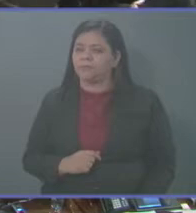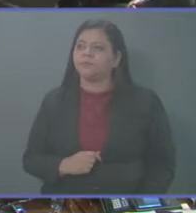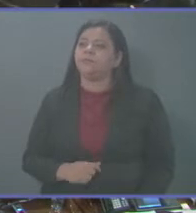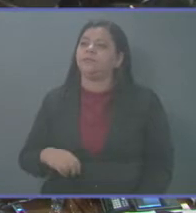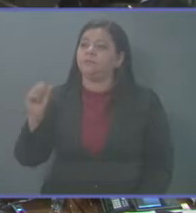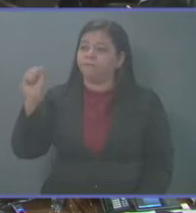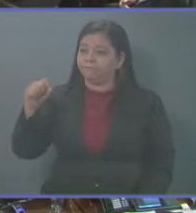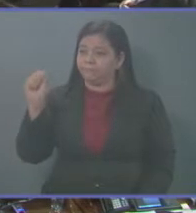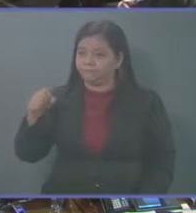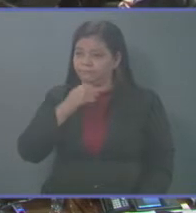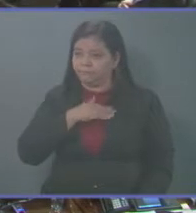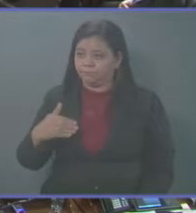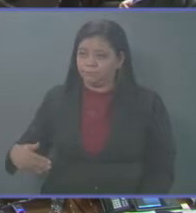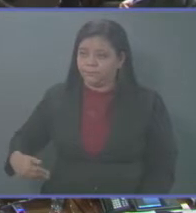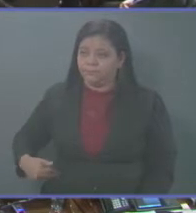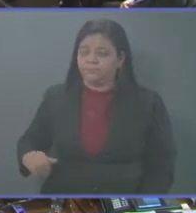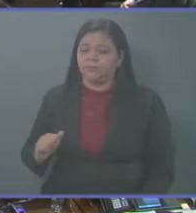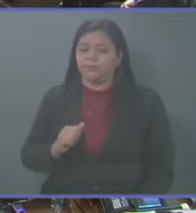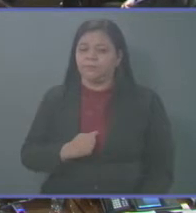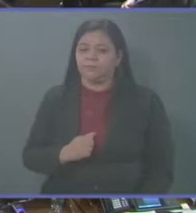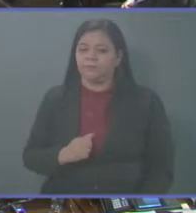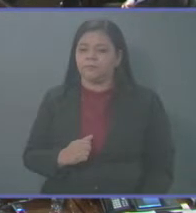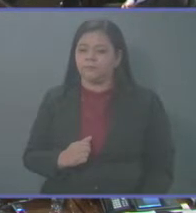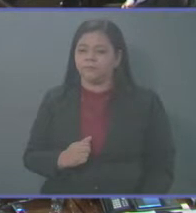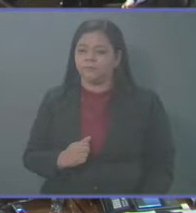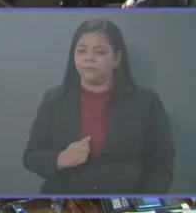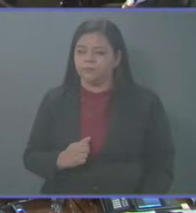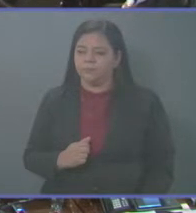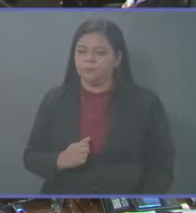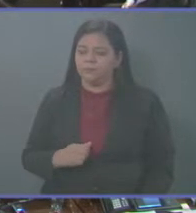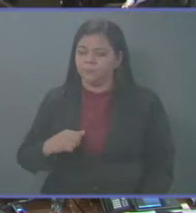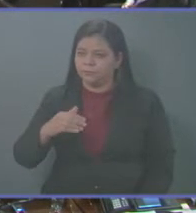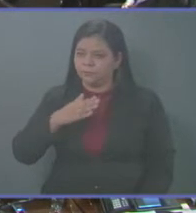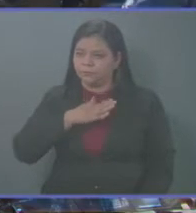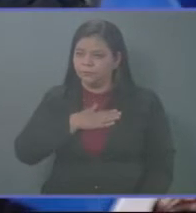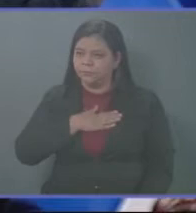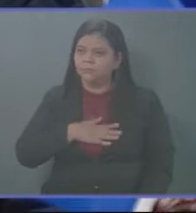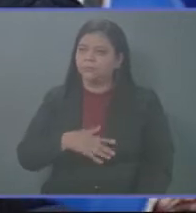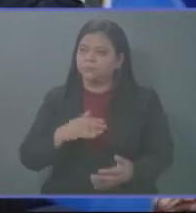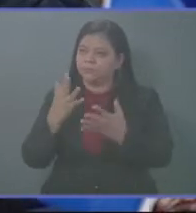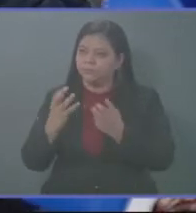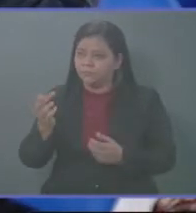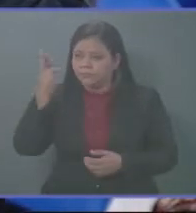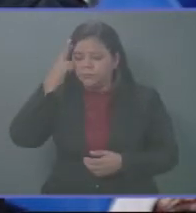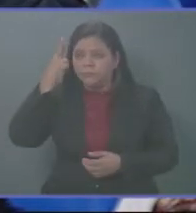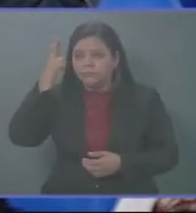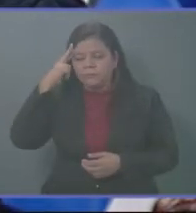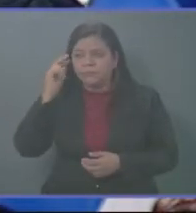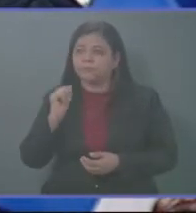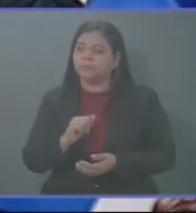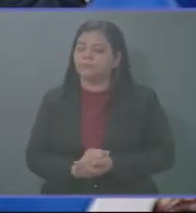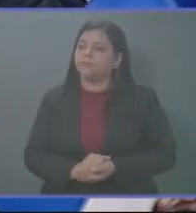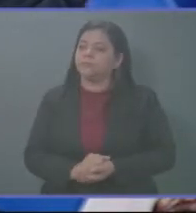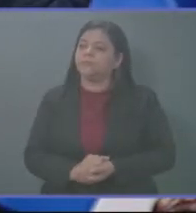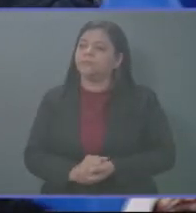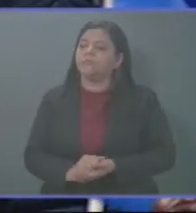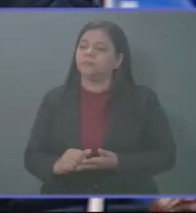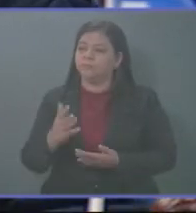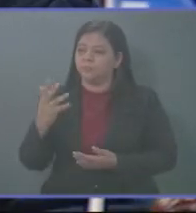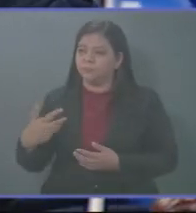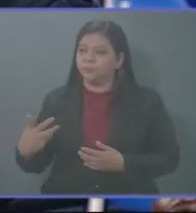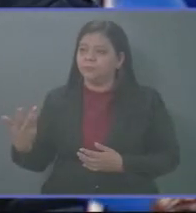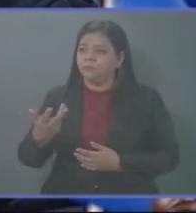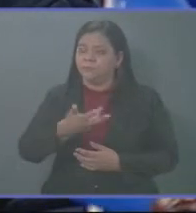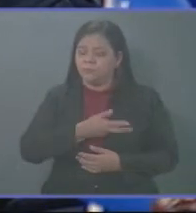Sí, de hecho, señor presidente, en parte era una de las razones por las cuales nosotros habíamos